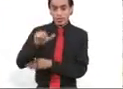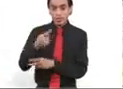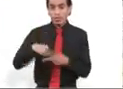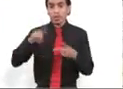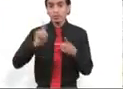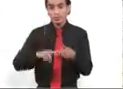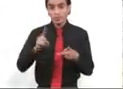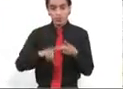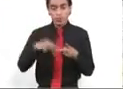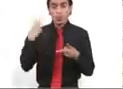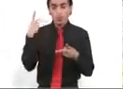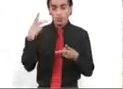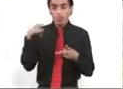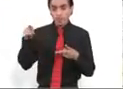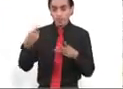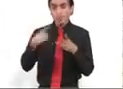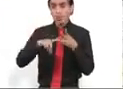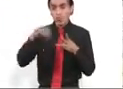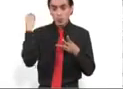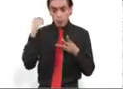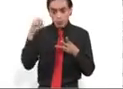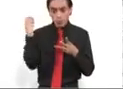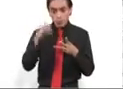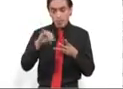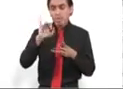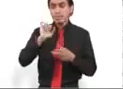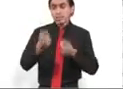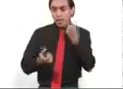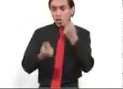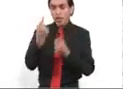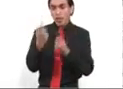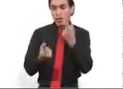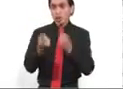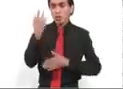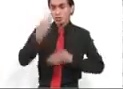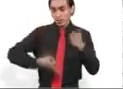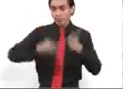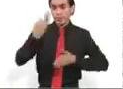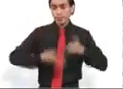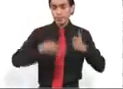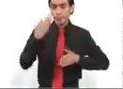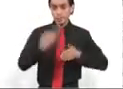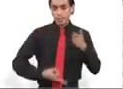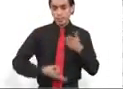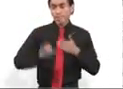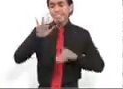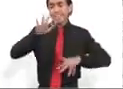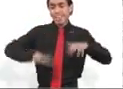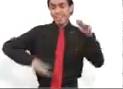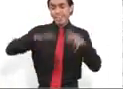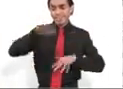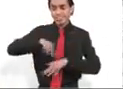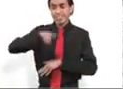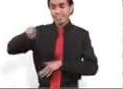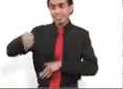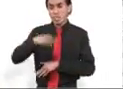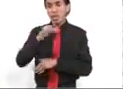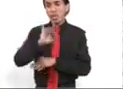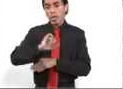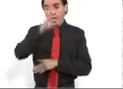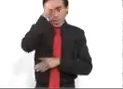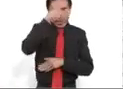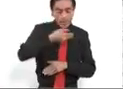Puebla, el gobernador electo de Oaxaca, y estamos por recibir algunas otros que a veces confirman y